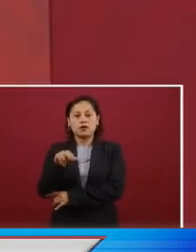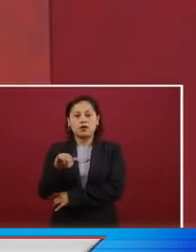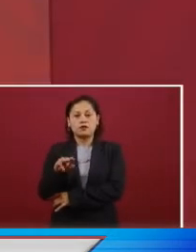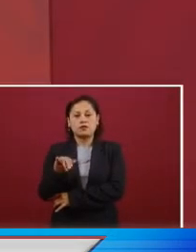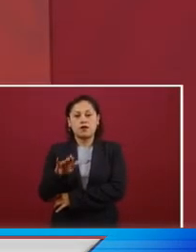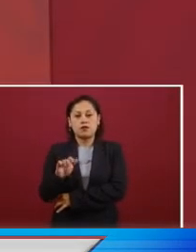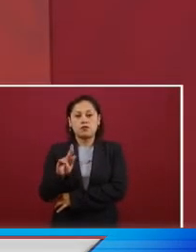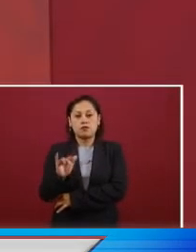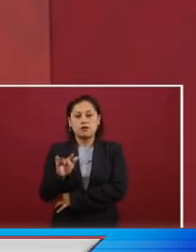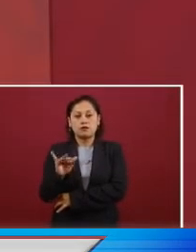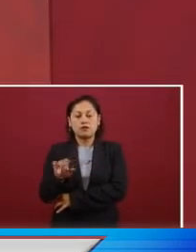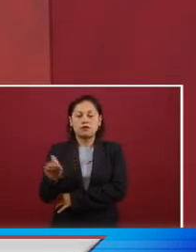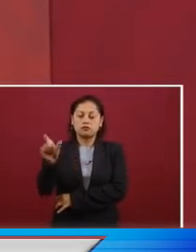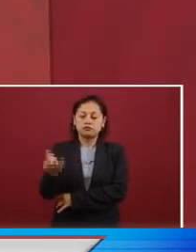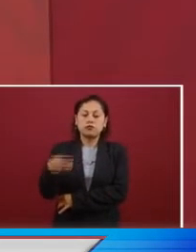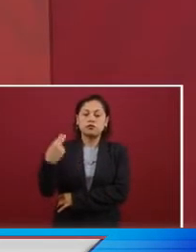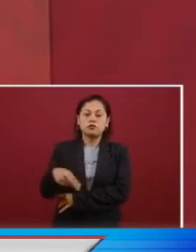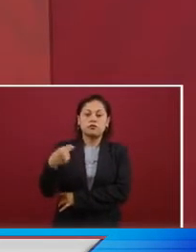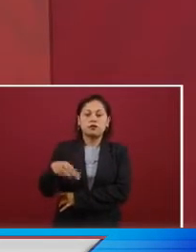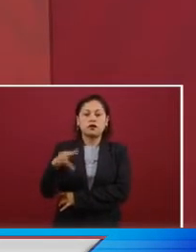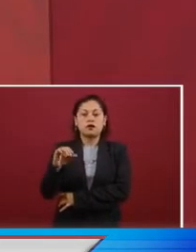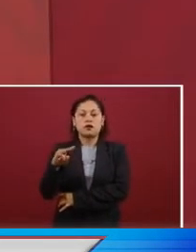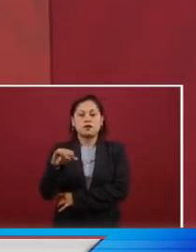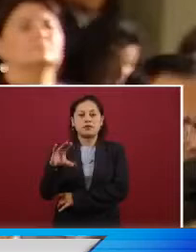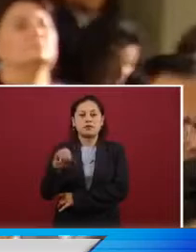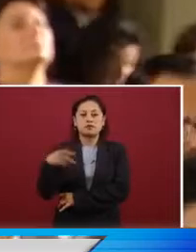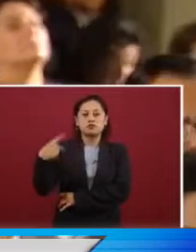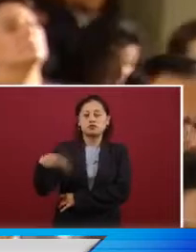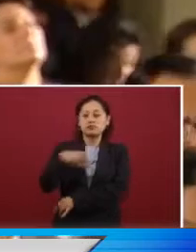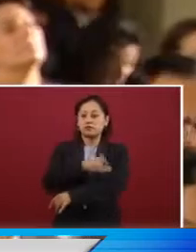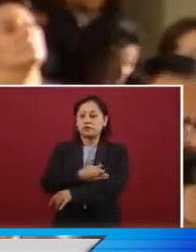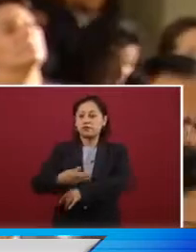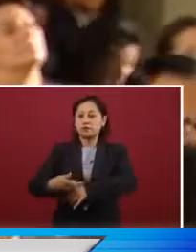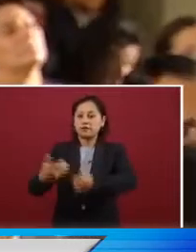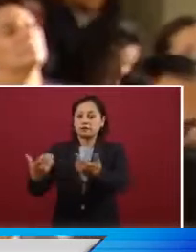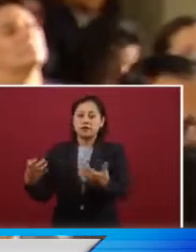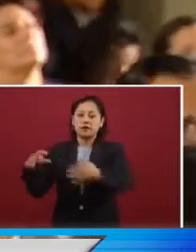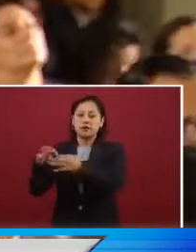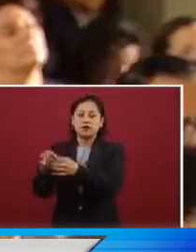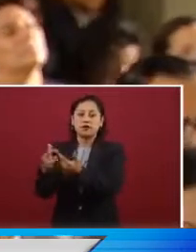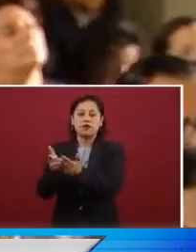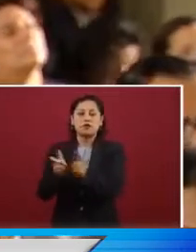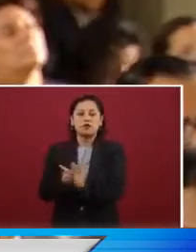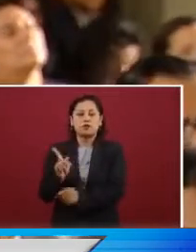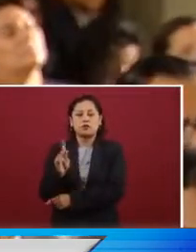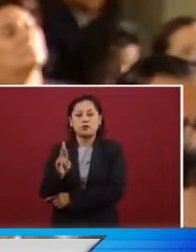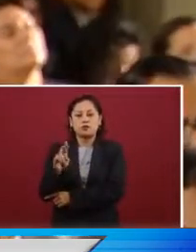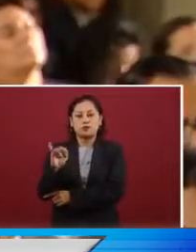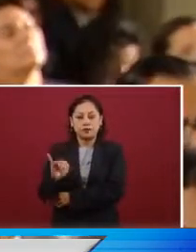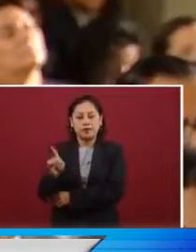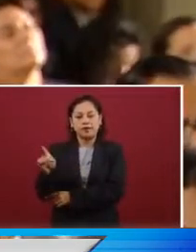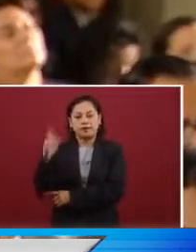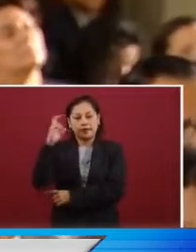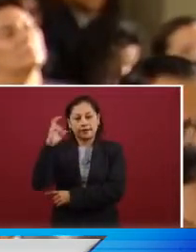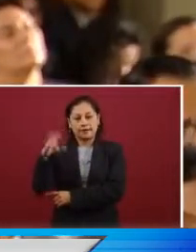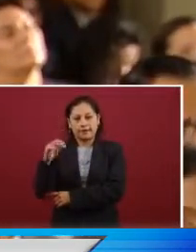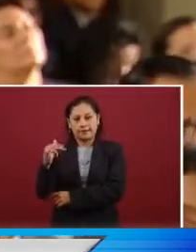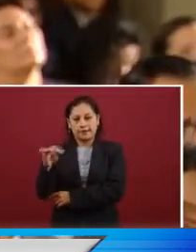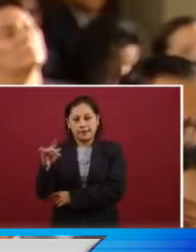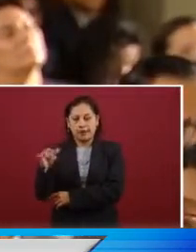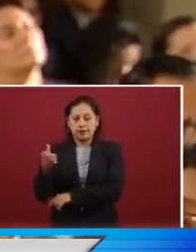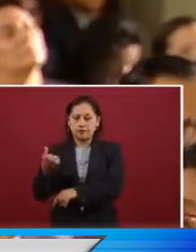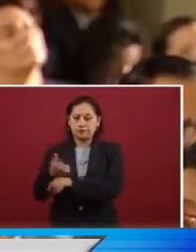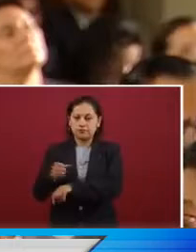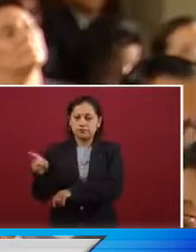y es miembro de una familia con vínculos priistas en Hidalgo. Denuncia reportero de Sin Censura que su dueño es Gerardo